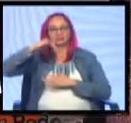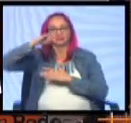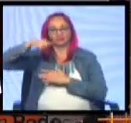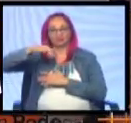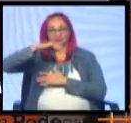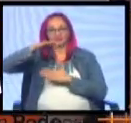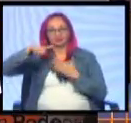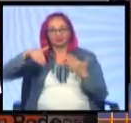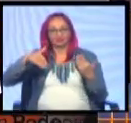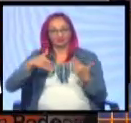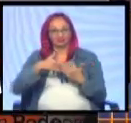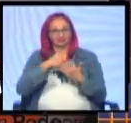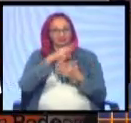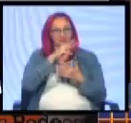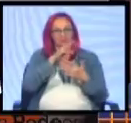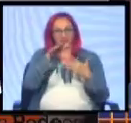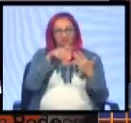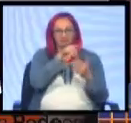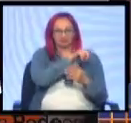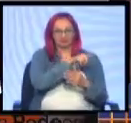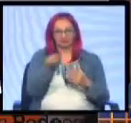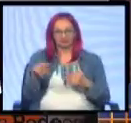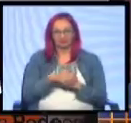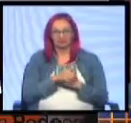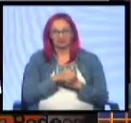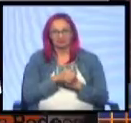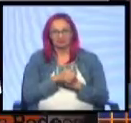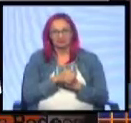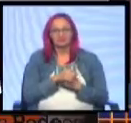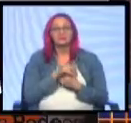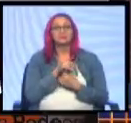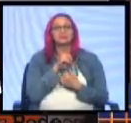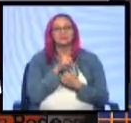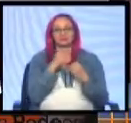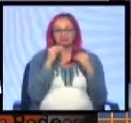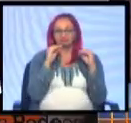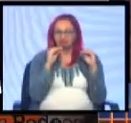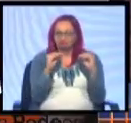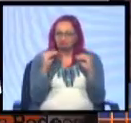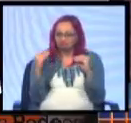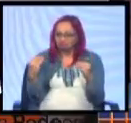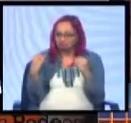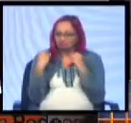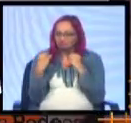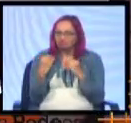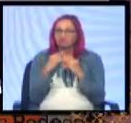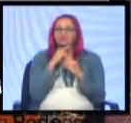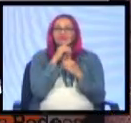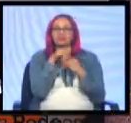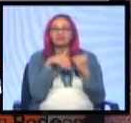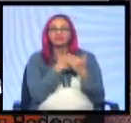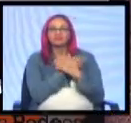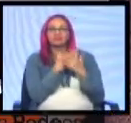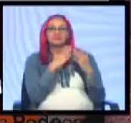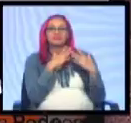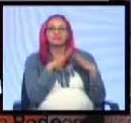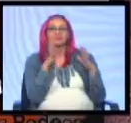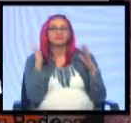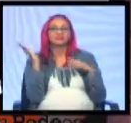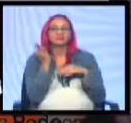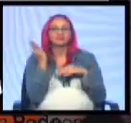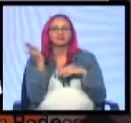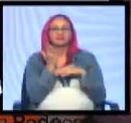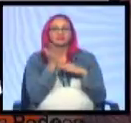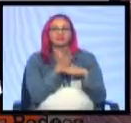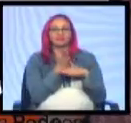y a todos, a Mario, a todos ellos, que realmente nos enseñaron, de verdad, fue toda una cátedra